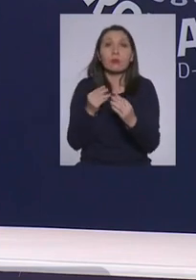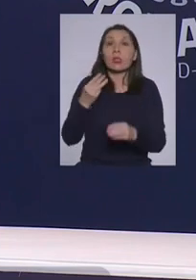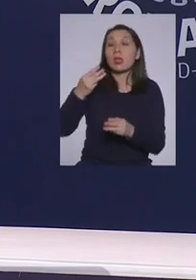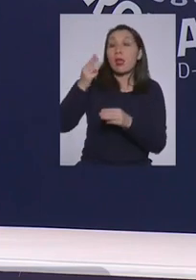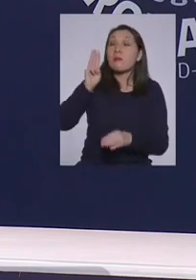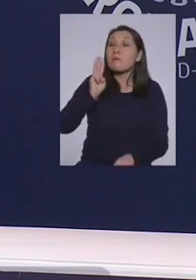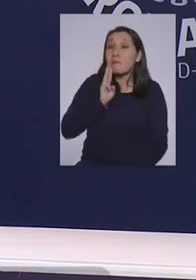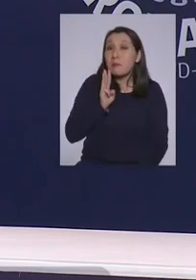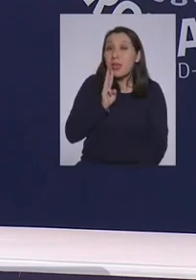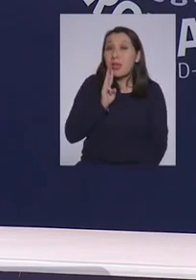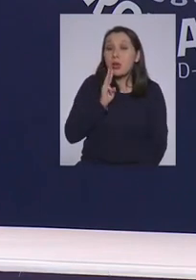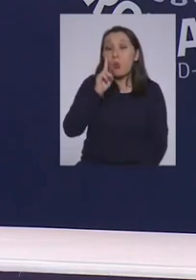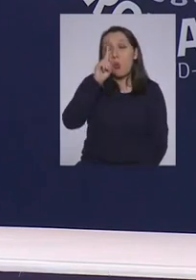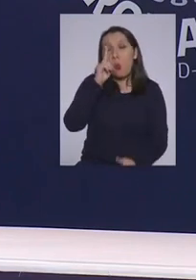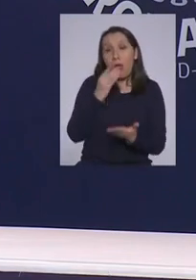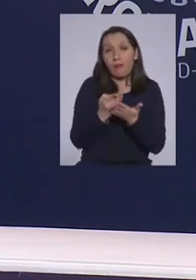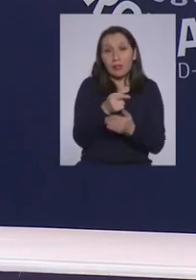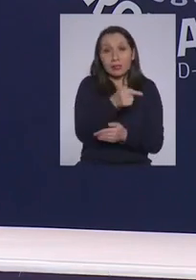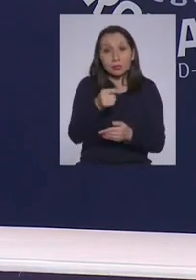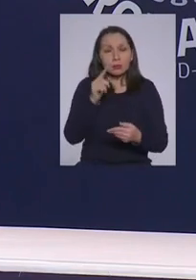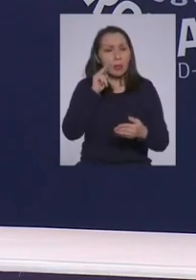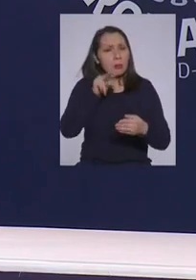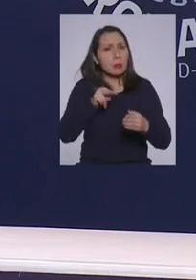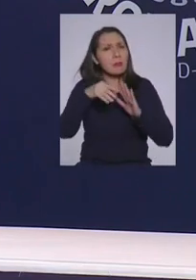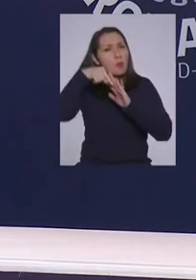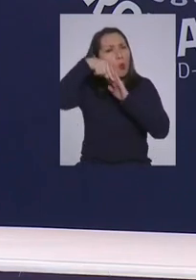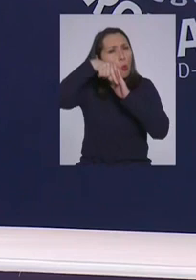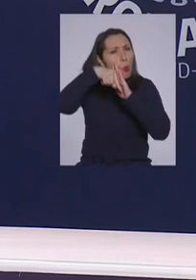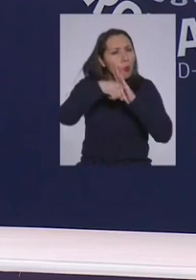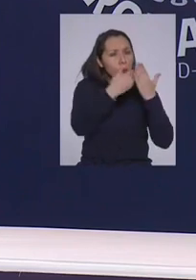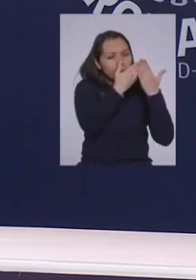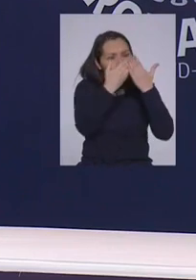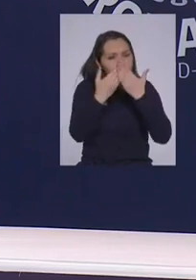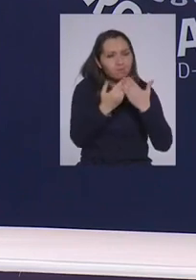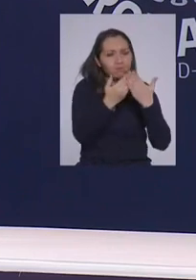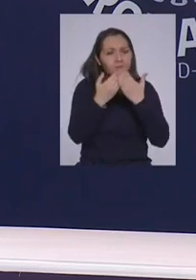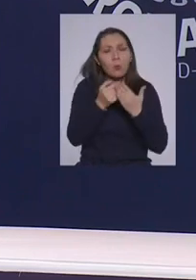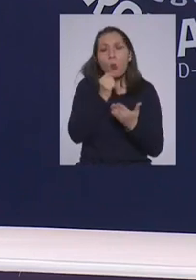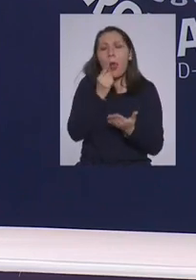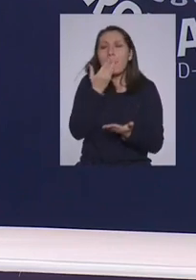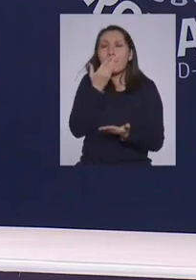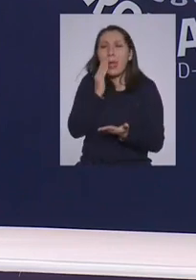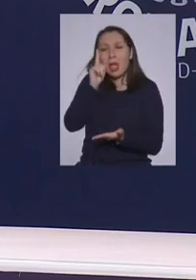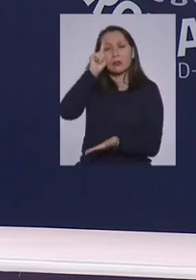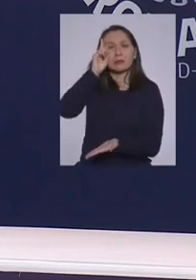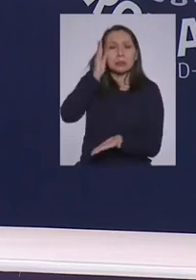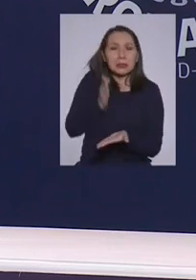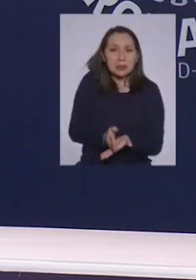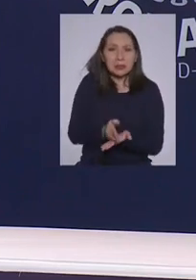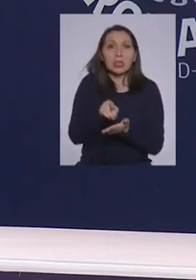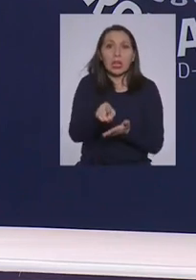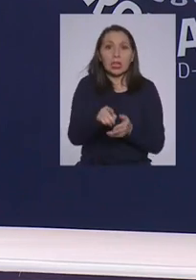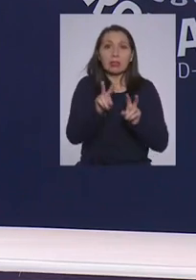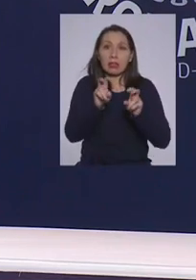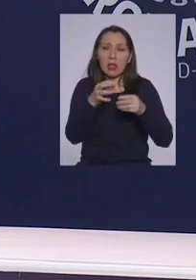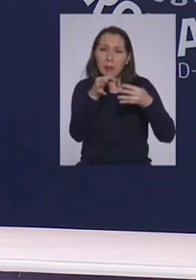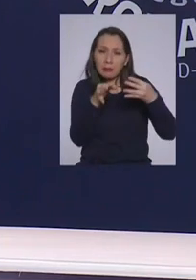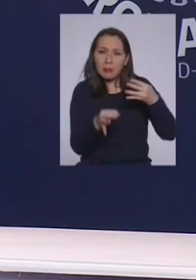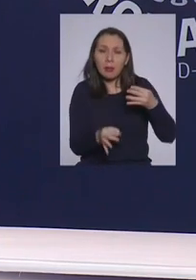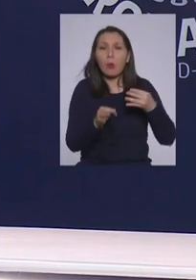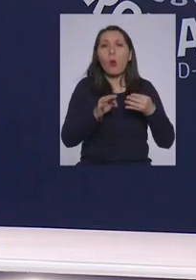días miércoles, una vez a la semana, miramos con mayor profundidad para tomar decisiones específicas en base a estos